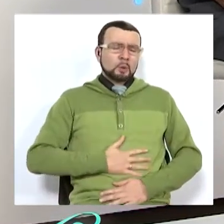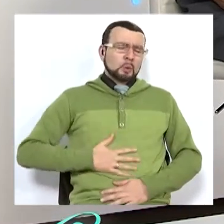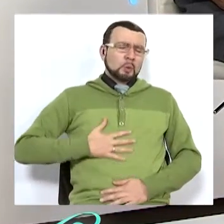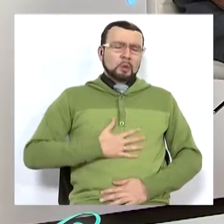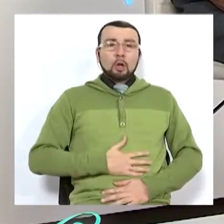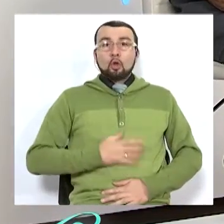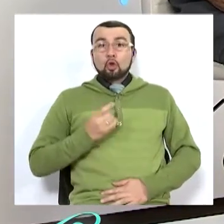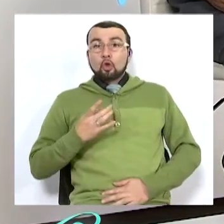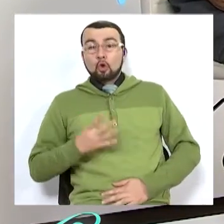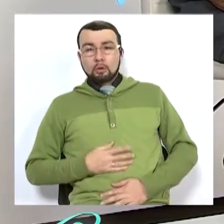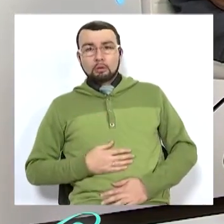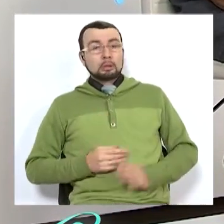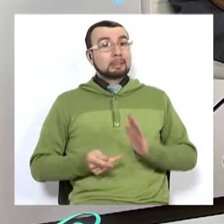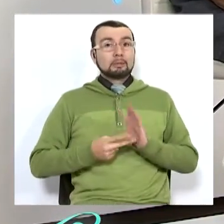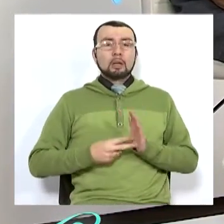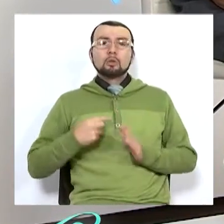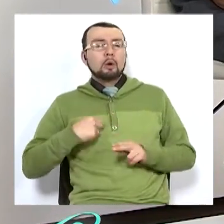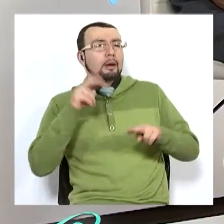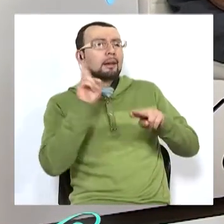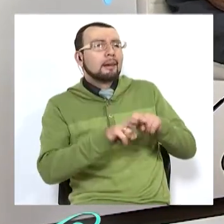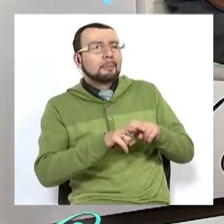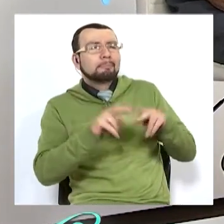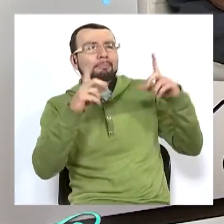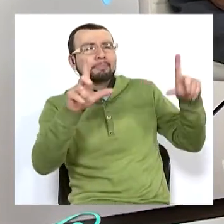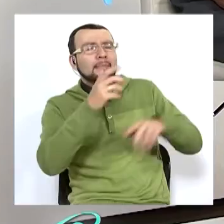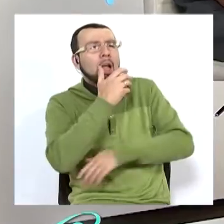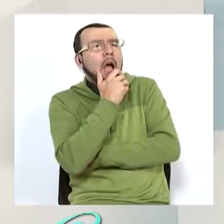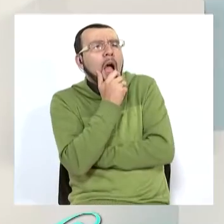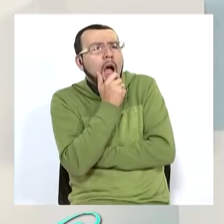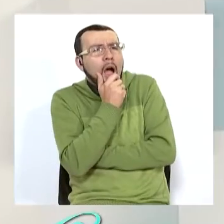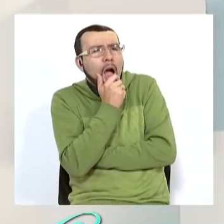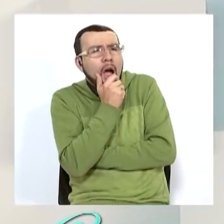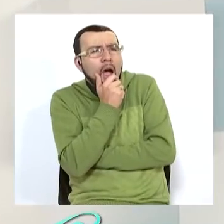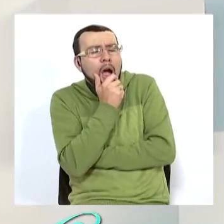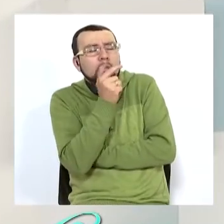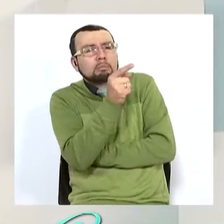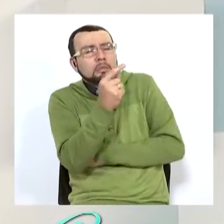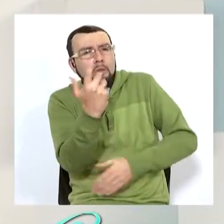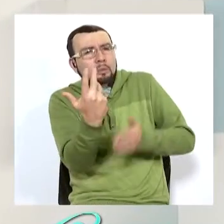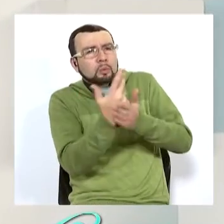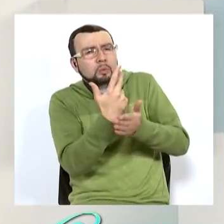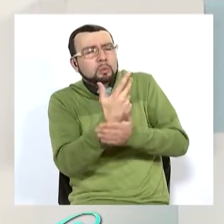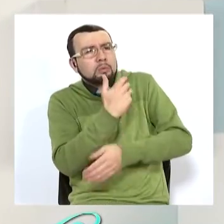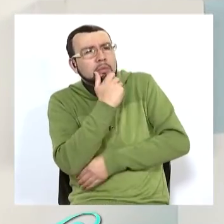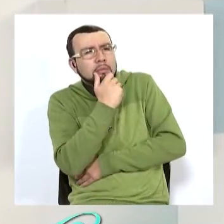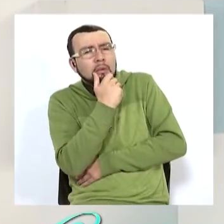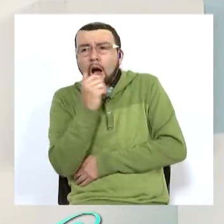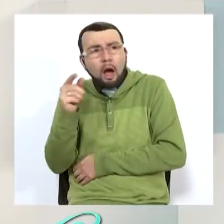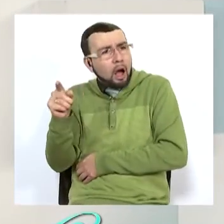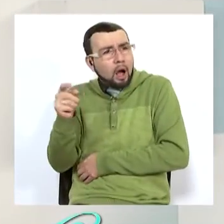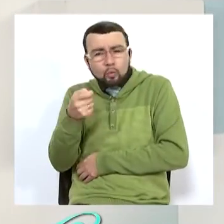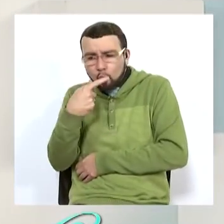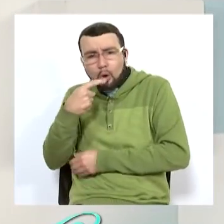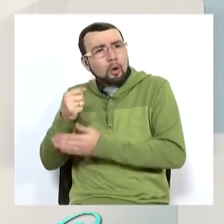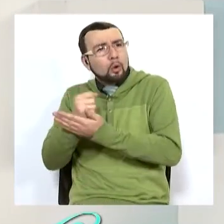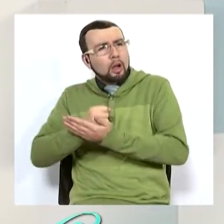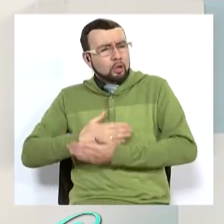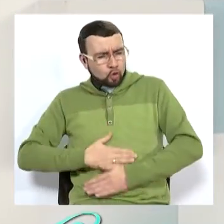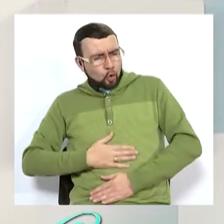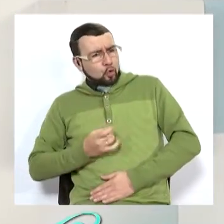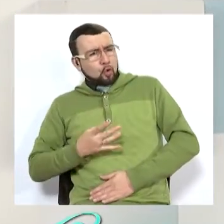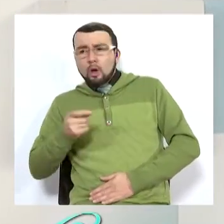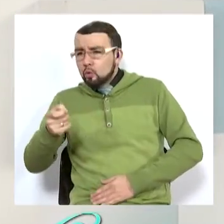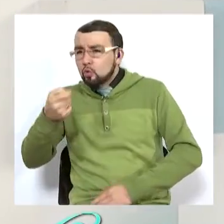no es que yo me siente a ver un programa de televisión nacional y me digan tomen tal pastica para el dolor de